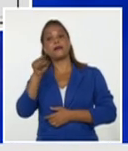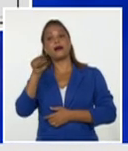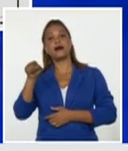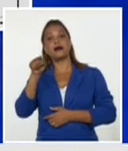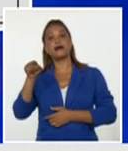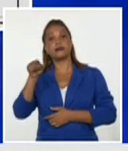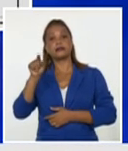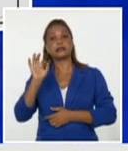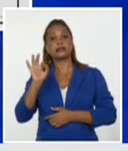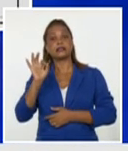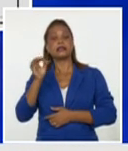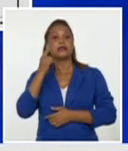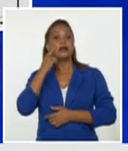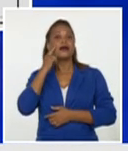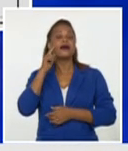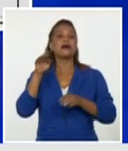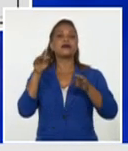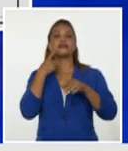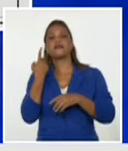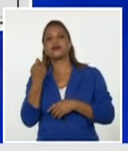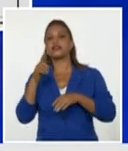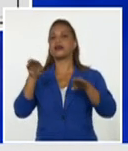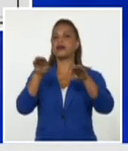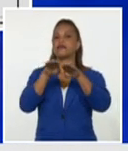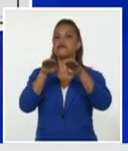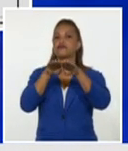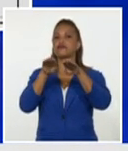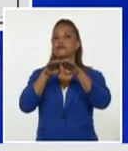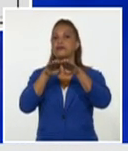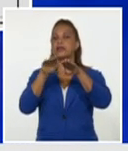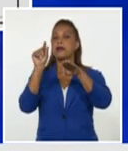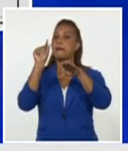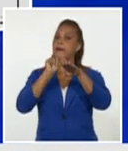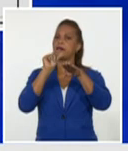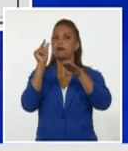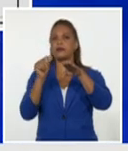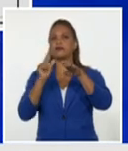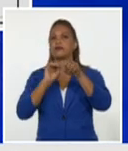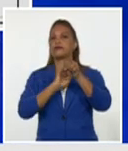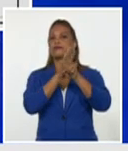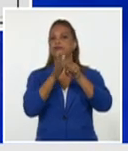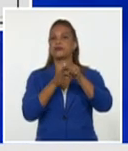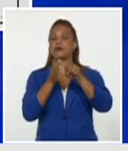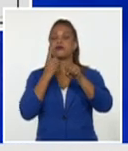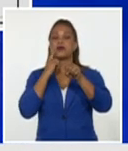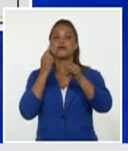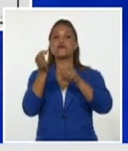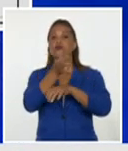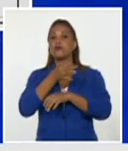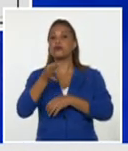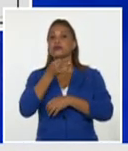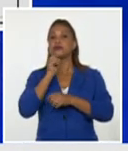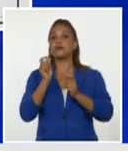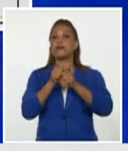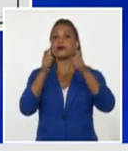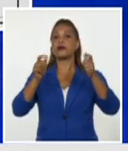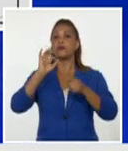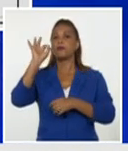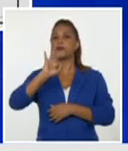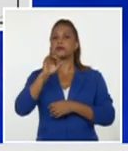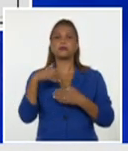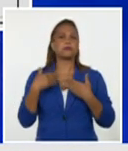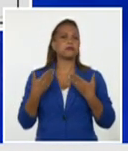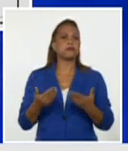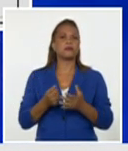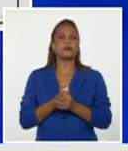Lo que hay es que estabilizar la reducción del número de casos. Y como municipios con mayores tasas, pues